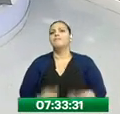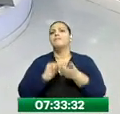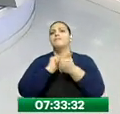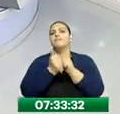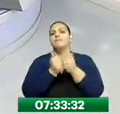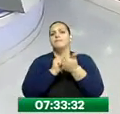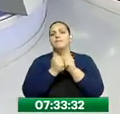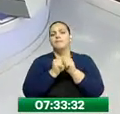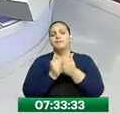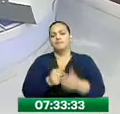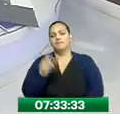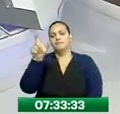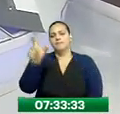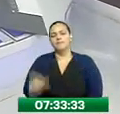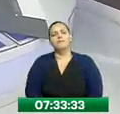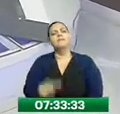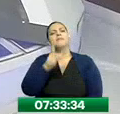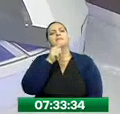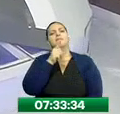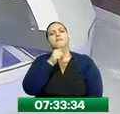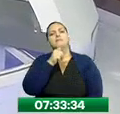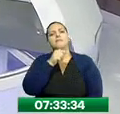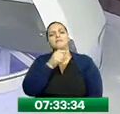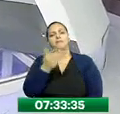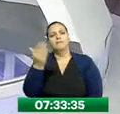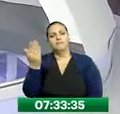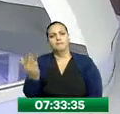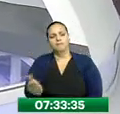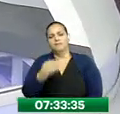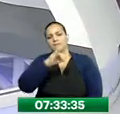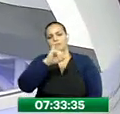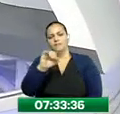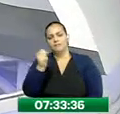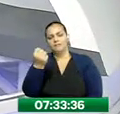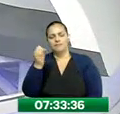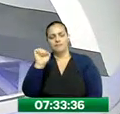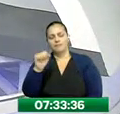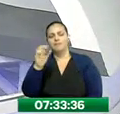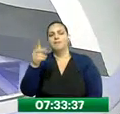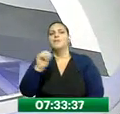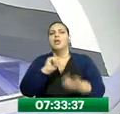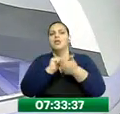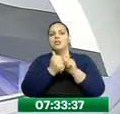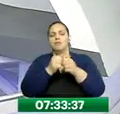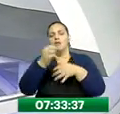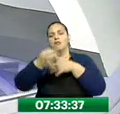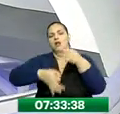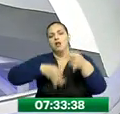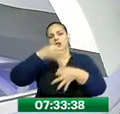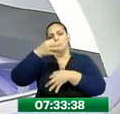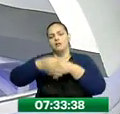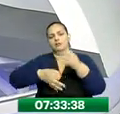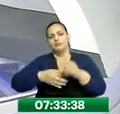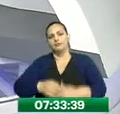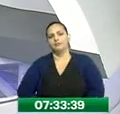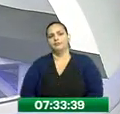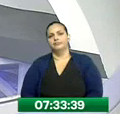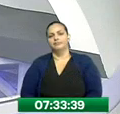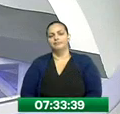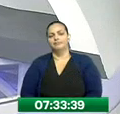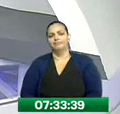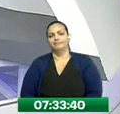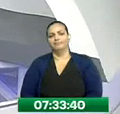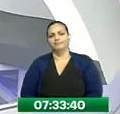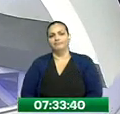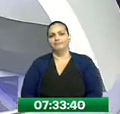deportes junto al sol de la noticia, el bacán del gol, José Luis Arévalo, en nuestro segmento deportivo Copa.